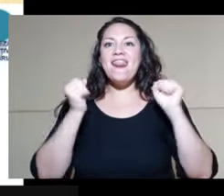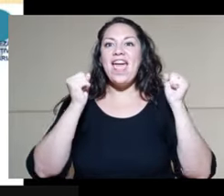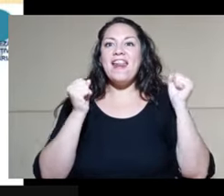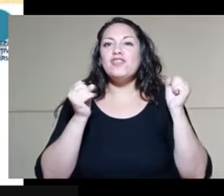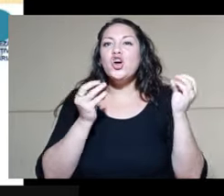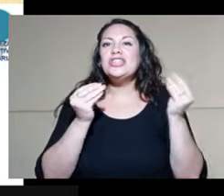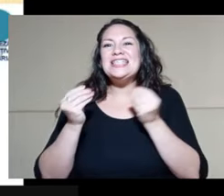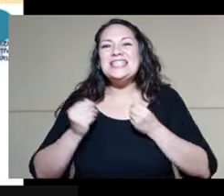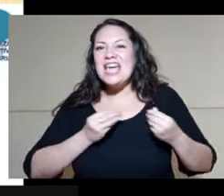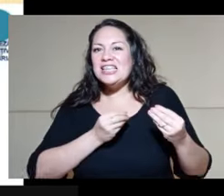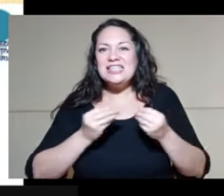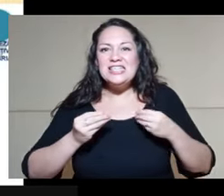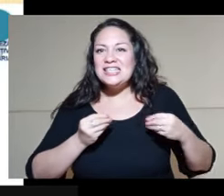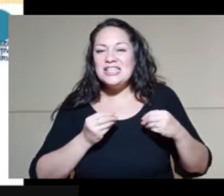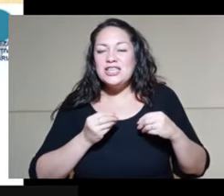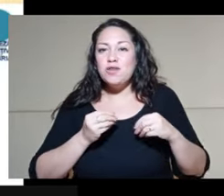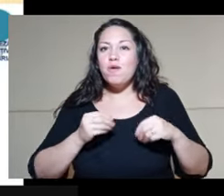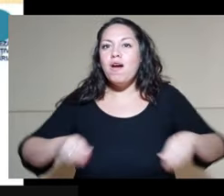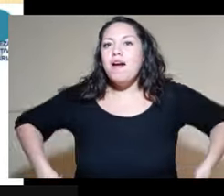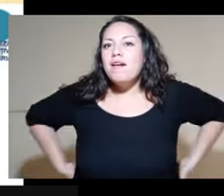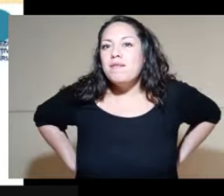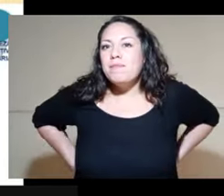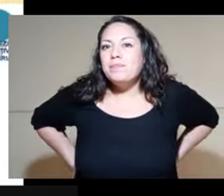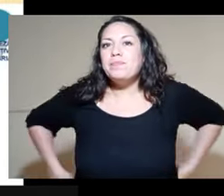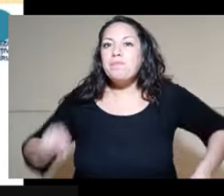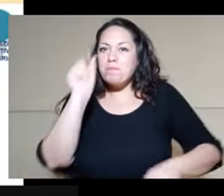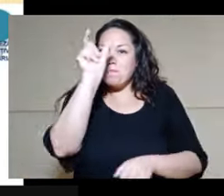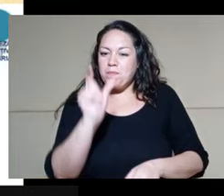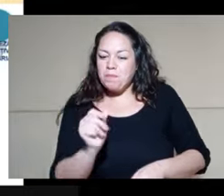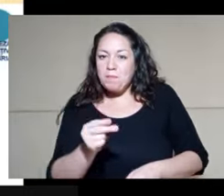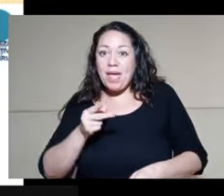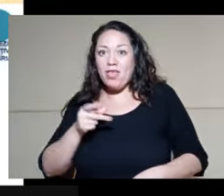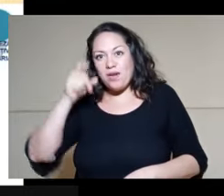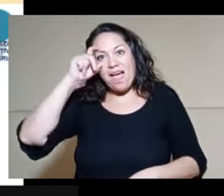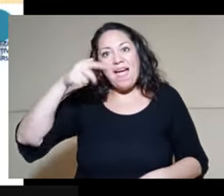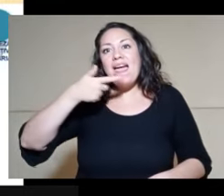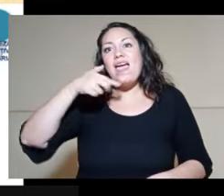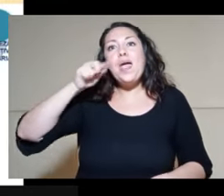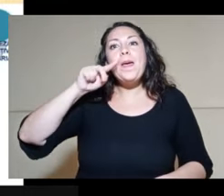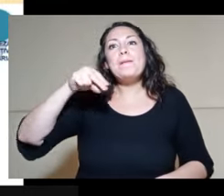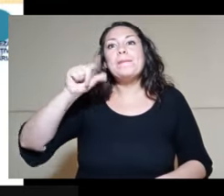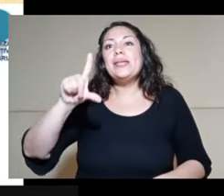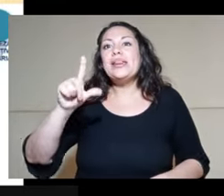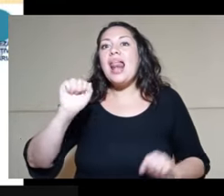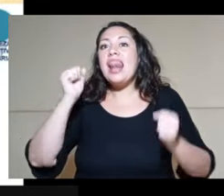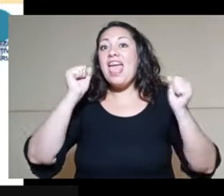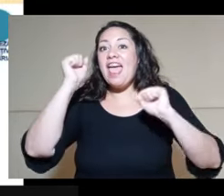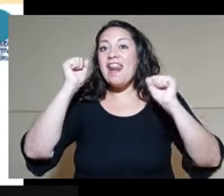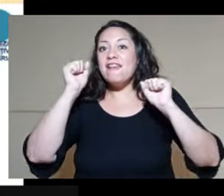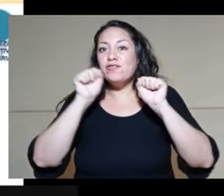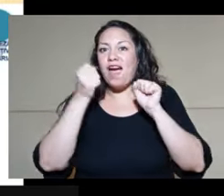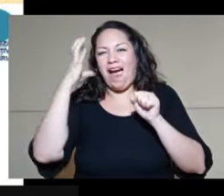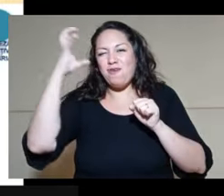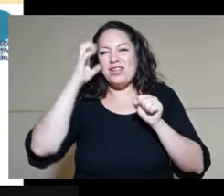pero viaja el nervio, es un nervio sensitivo, son los nervios espinales, ¿no es cierto? Los nervios que salen de la médula. Acuérdense que los nervios que salen de la